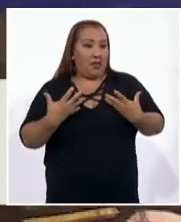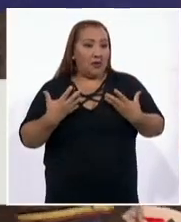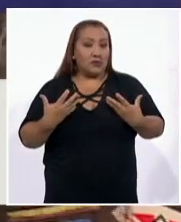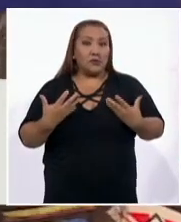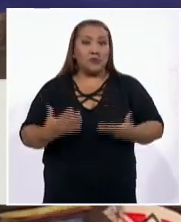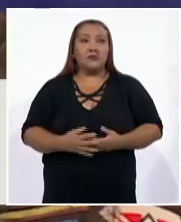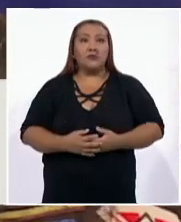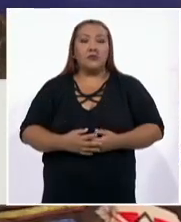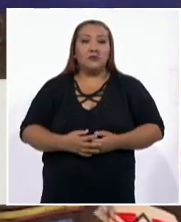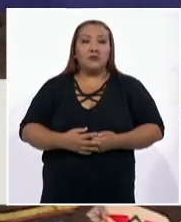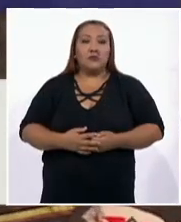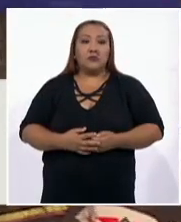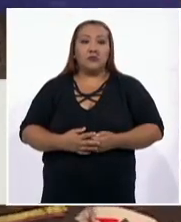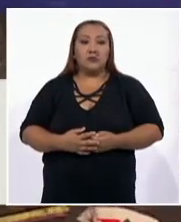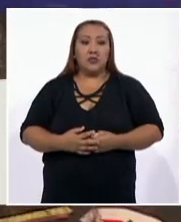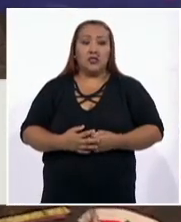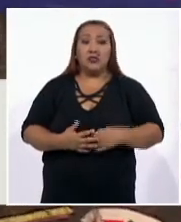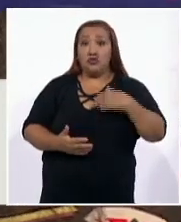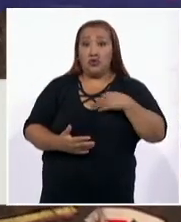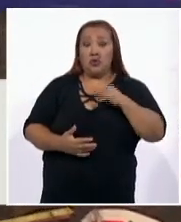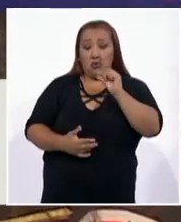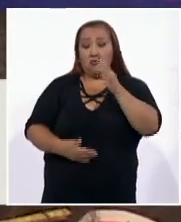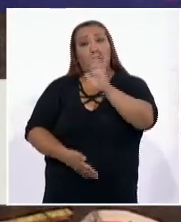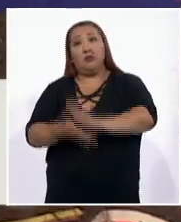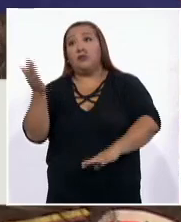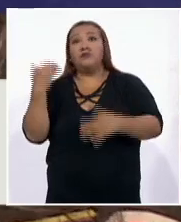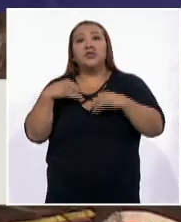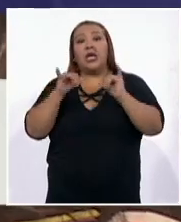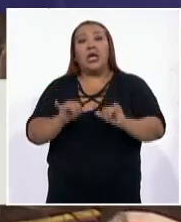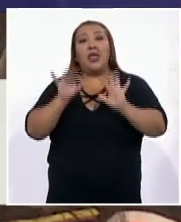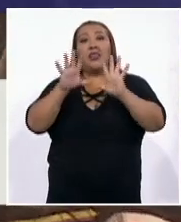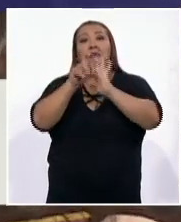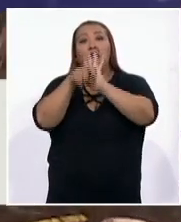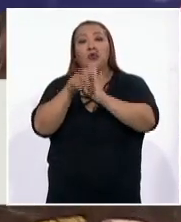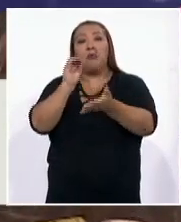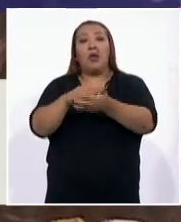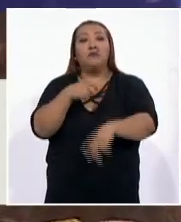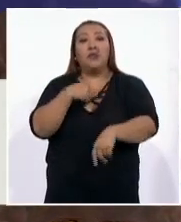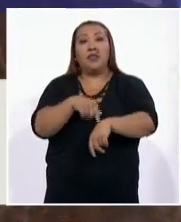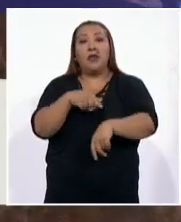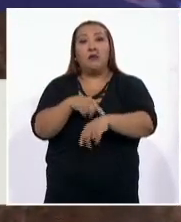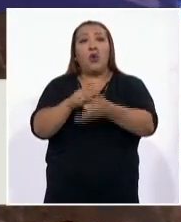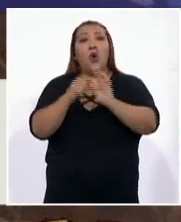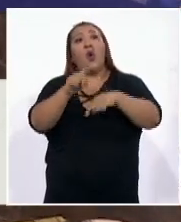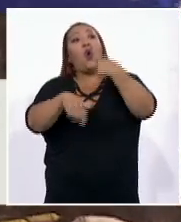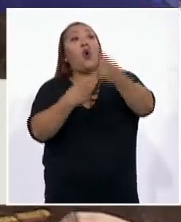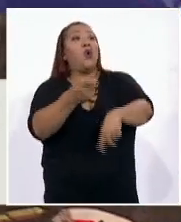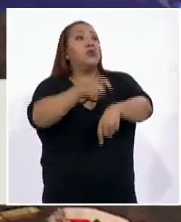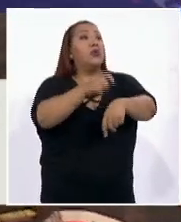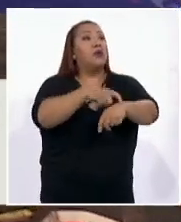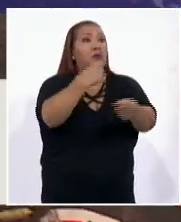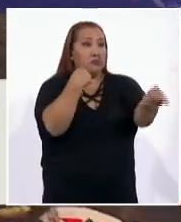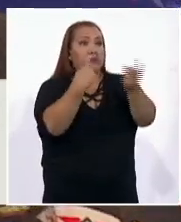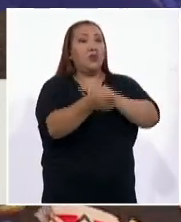así, yo estoy de salida. Me estoy quedando 10 minutos más de mi tiempo. Ahorita viene otro turno